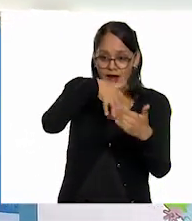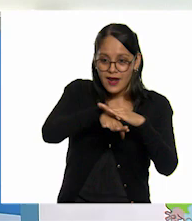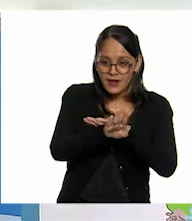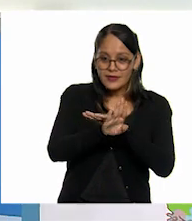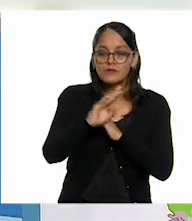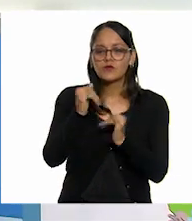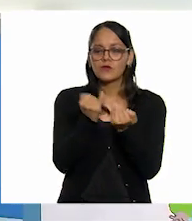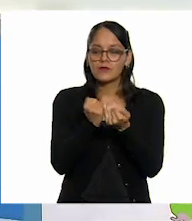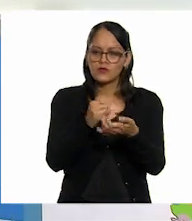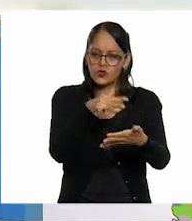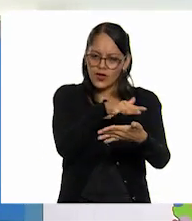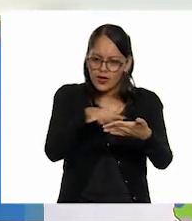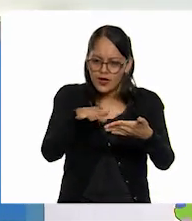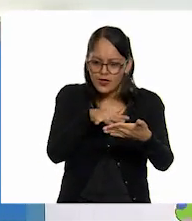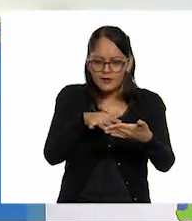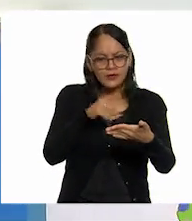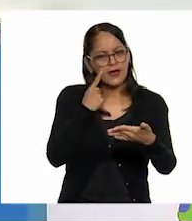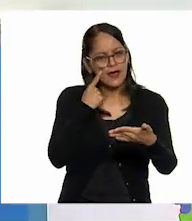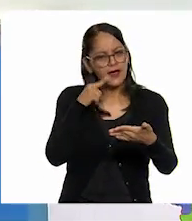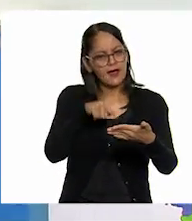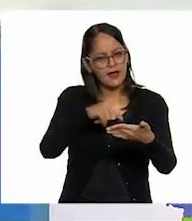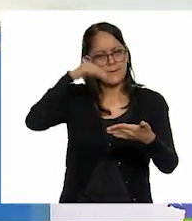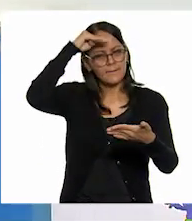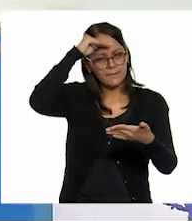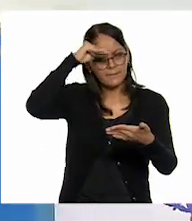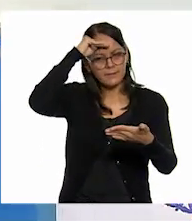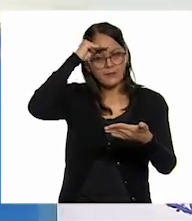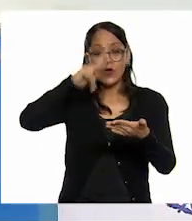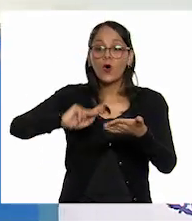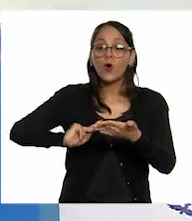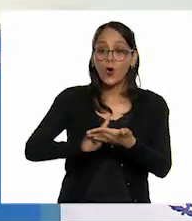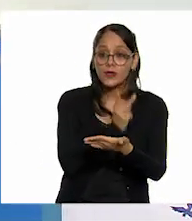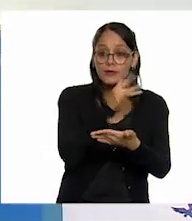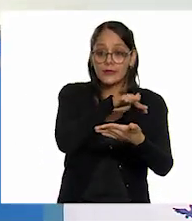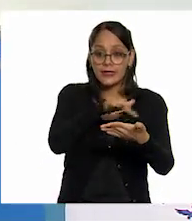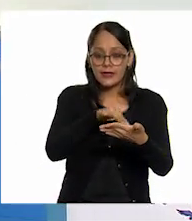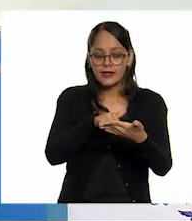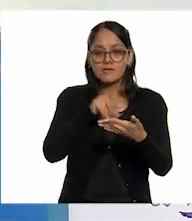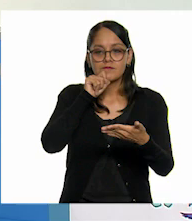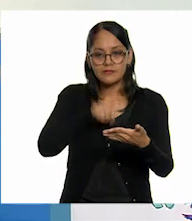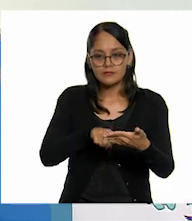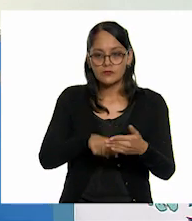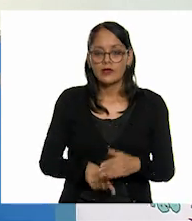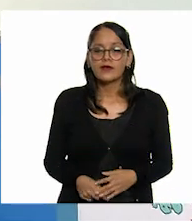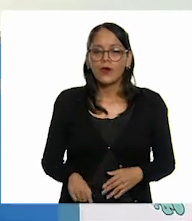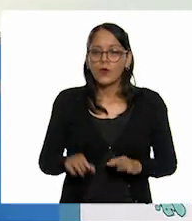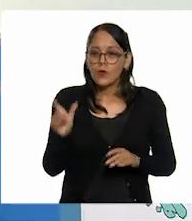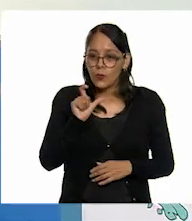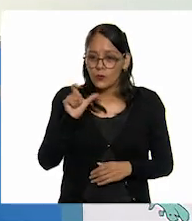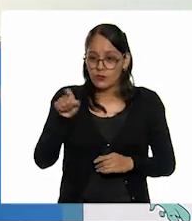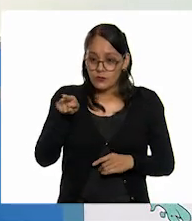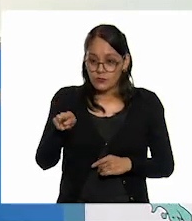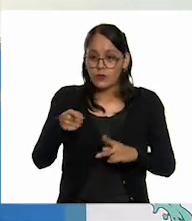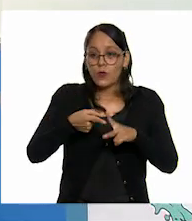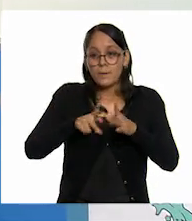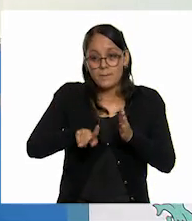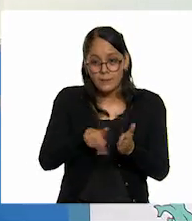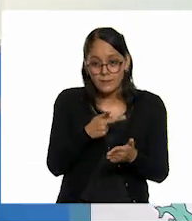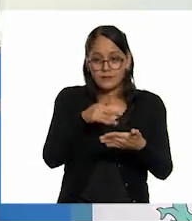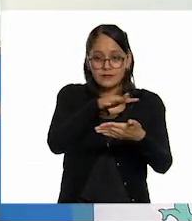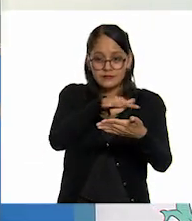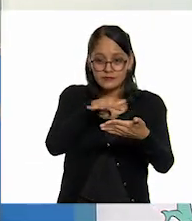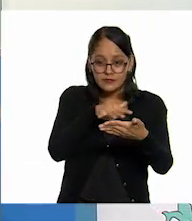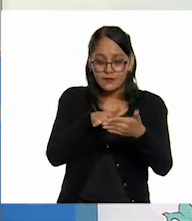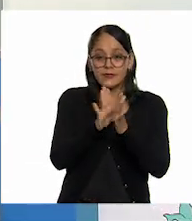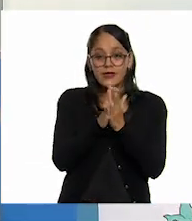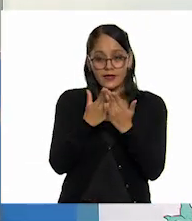que dice el libro, ¿verdad? O volviéndolo a leer. Y casi siempre cuando vuelves a leer un libro